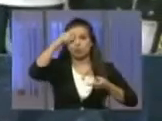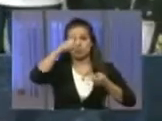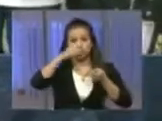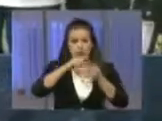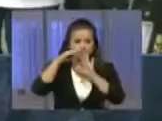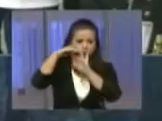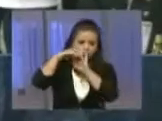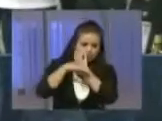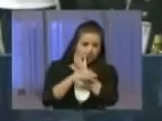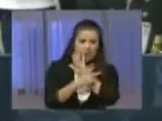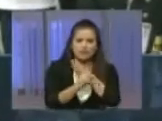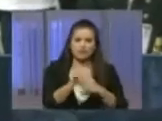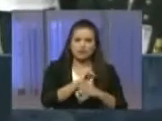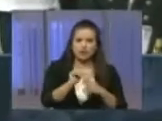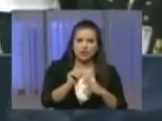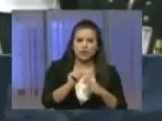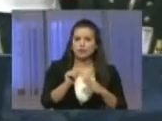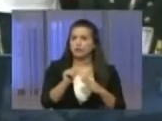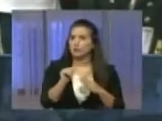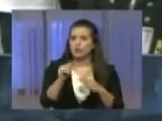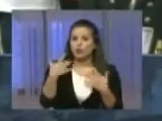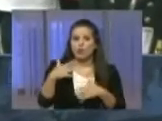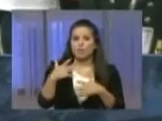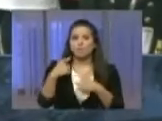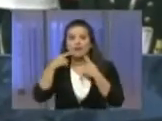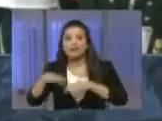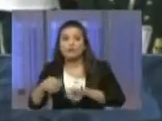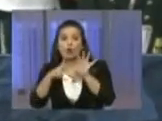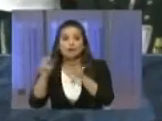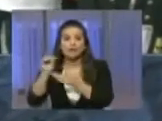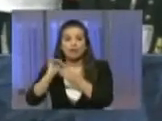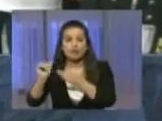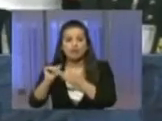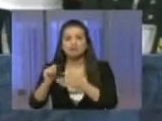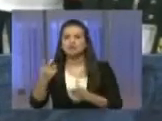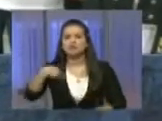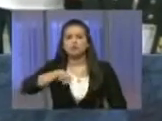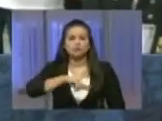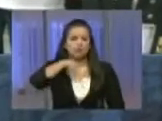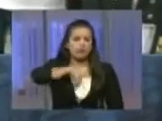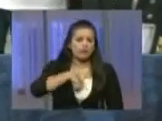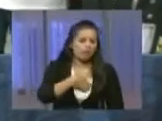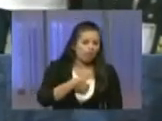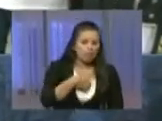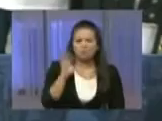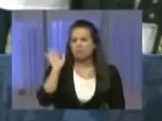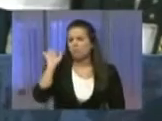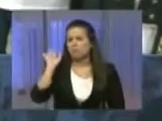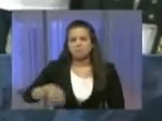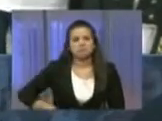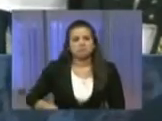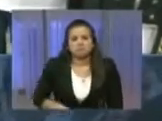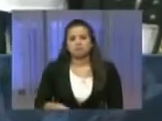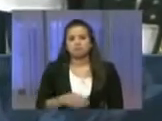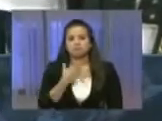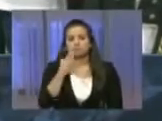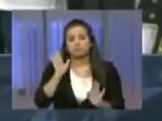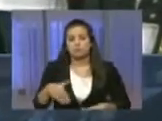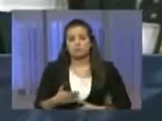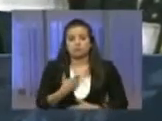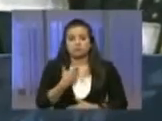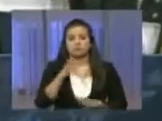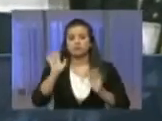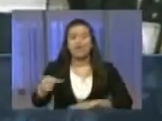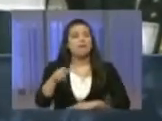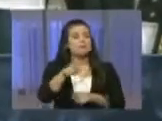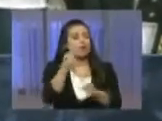8 de ingreso mensual no nos ha dado ni coquito sino que siguen las bases de Misión y la gente con más entusiasmo y la gente con